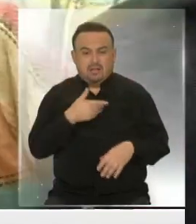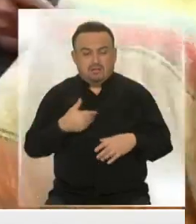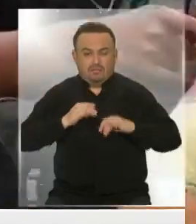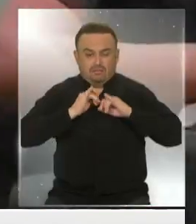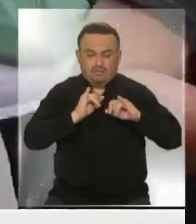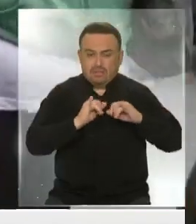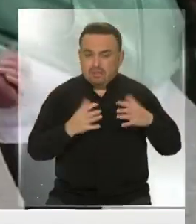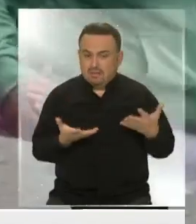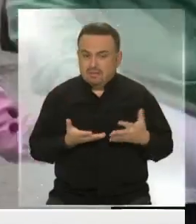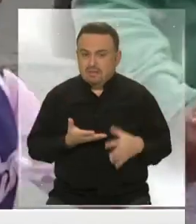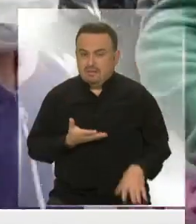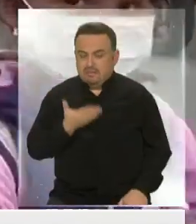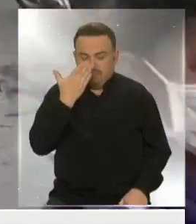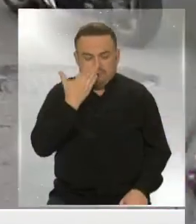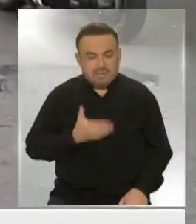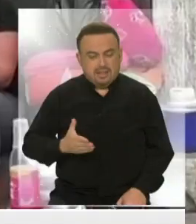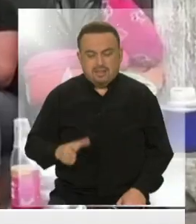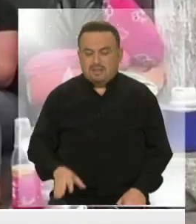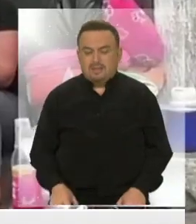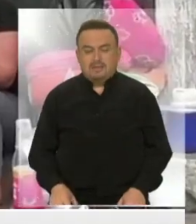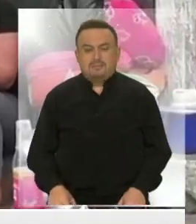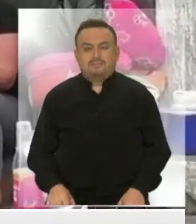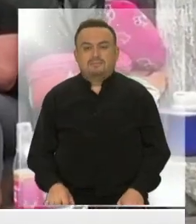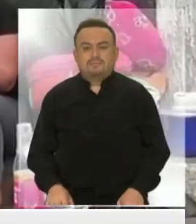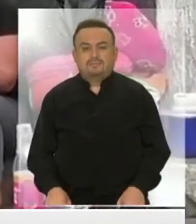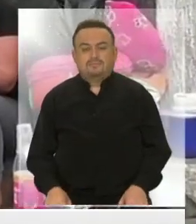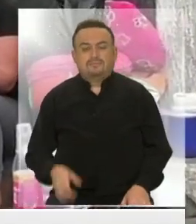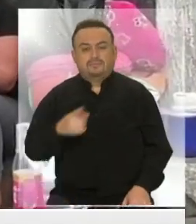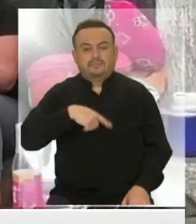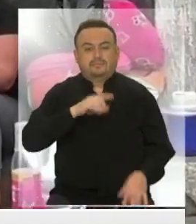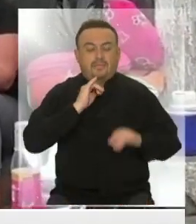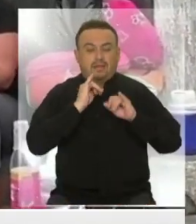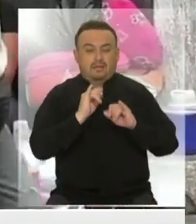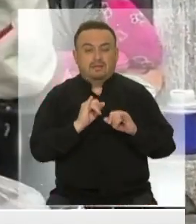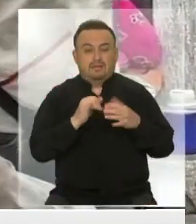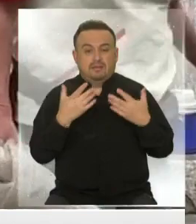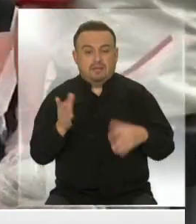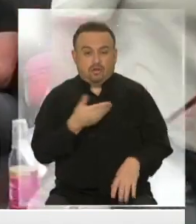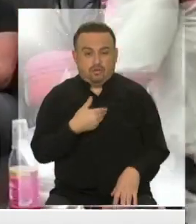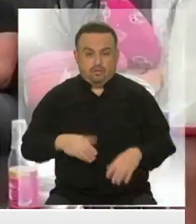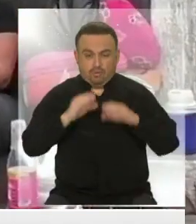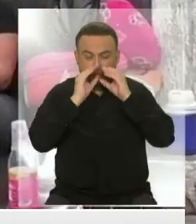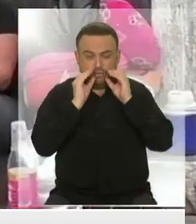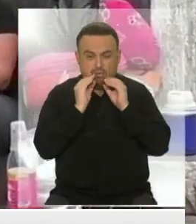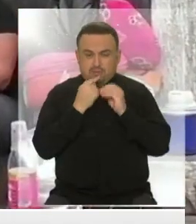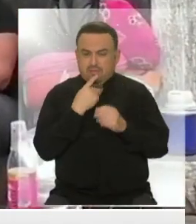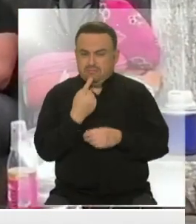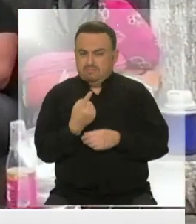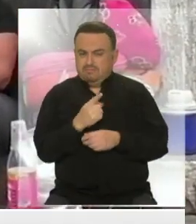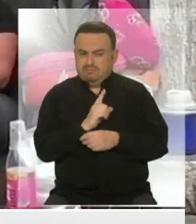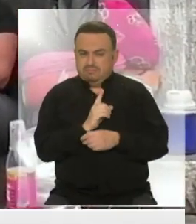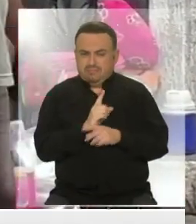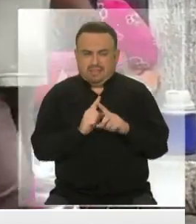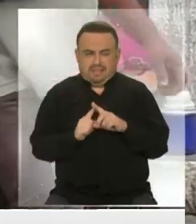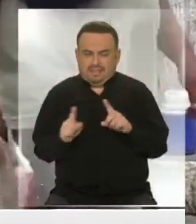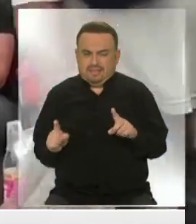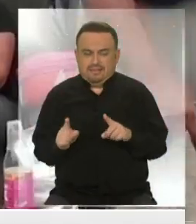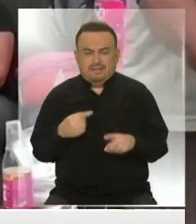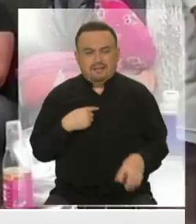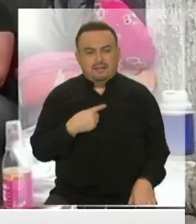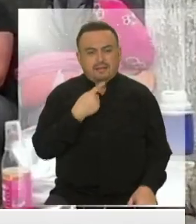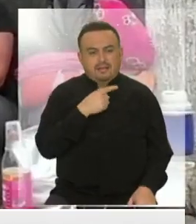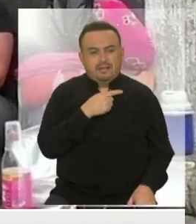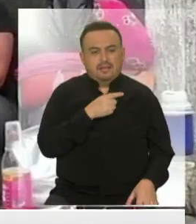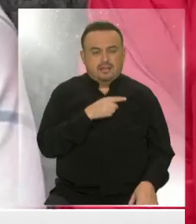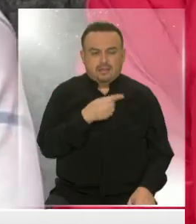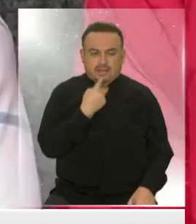información evidentemente hace que la información que entrega el gobierno es bastante distinta o dista mucho